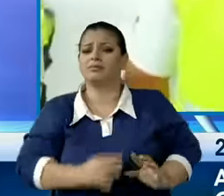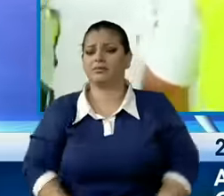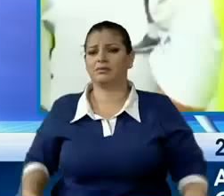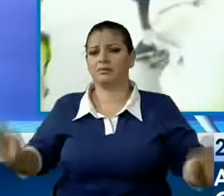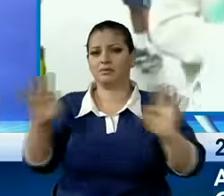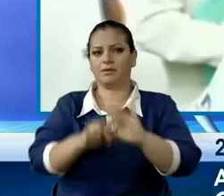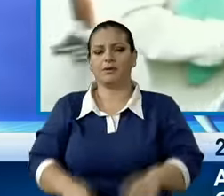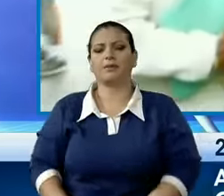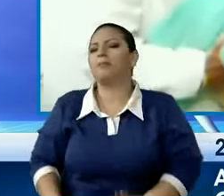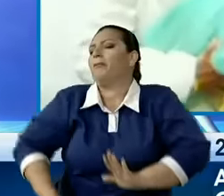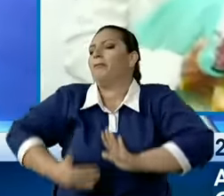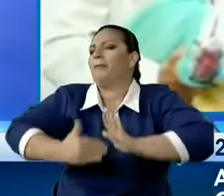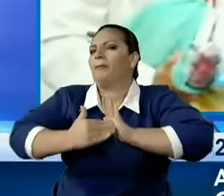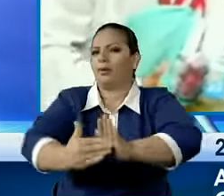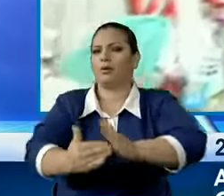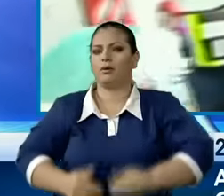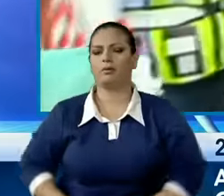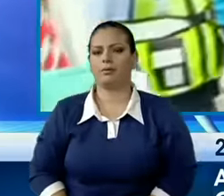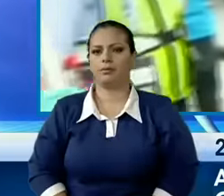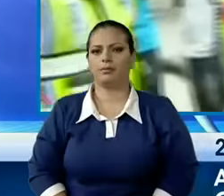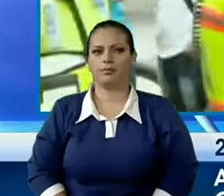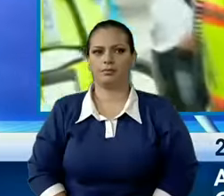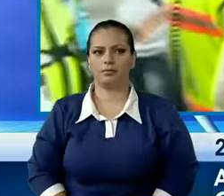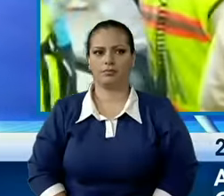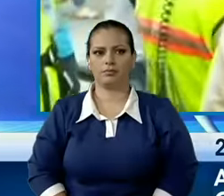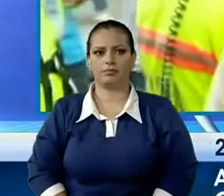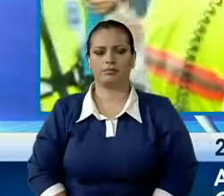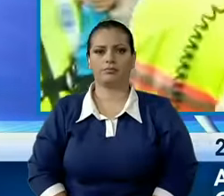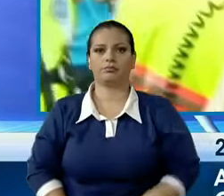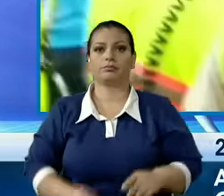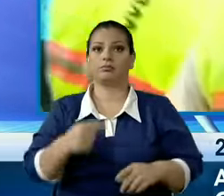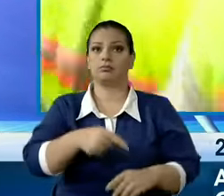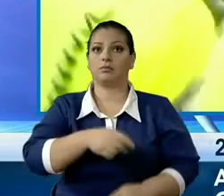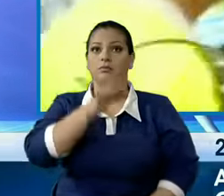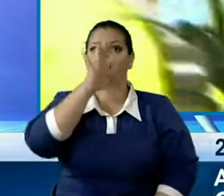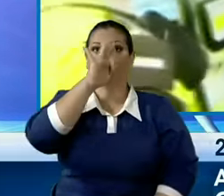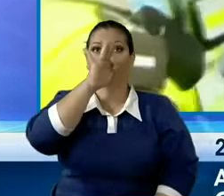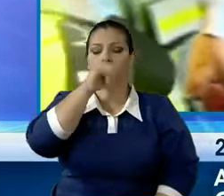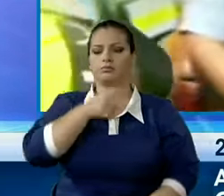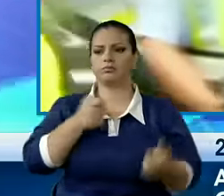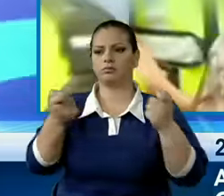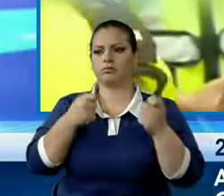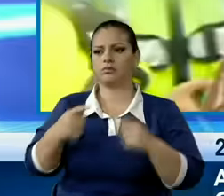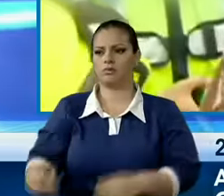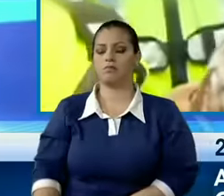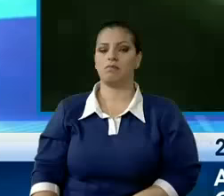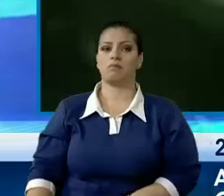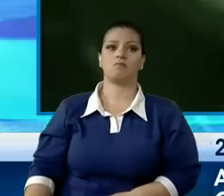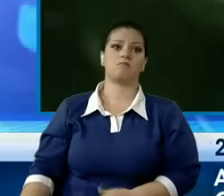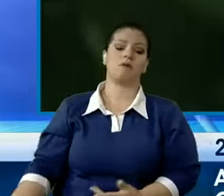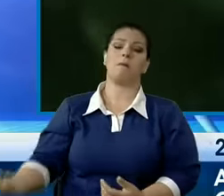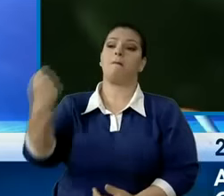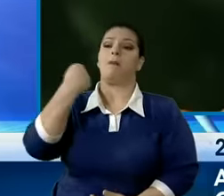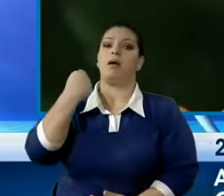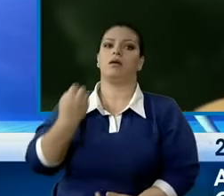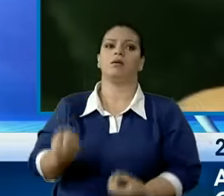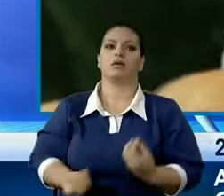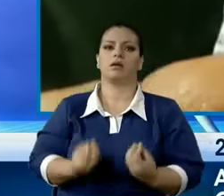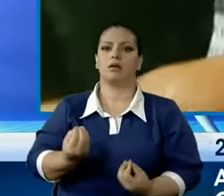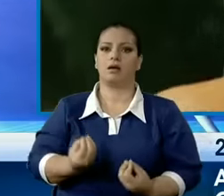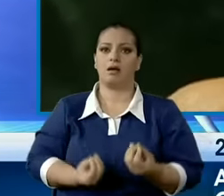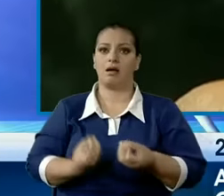un poquito fornido o ya un poco con coraje, saca la mano y te tiembla el puñete y te pone patas arriba? A ver, ahí es